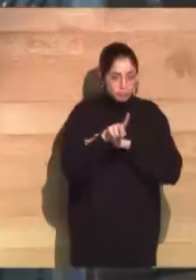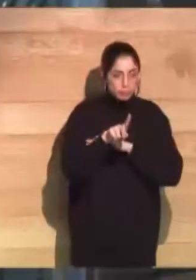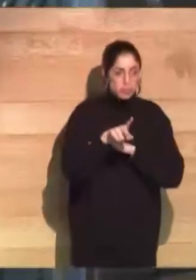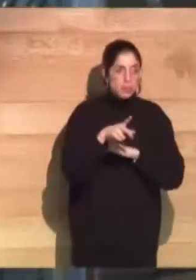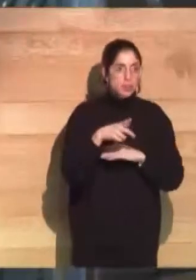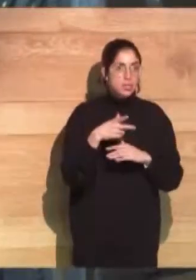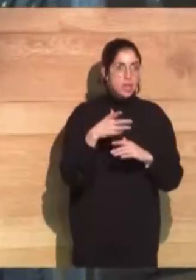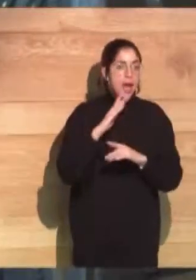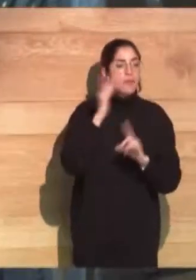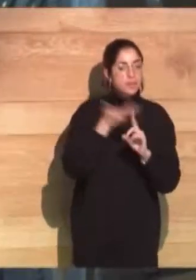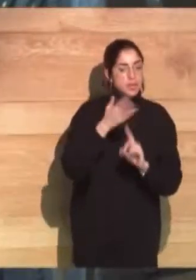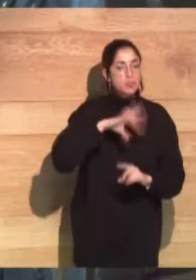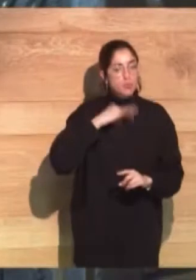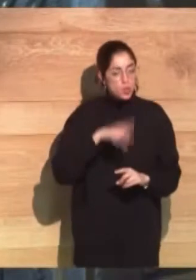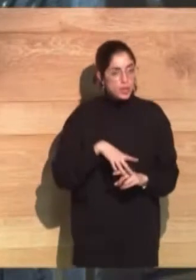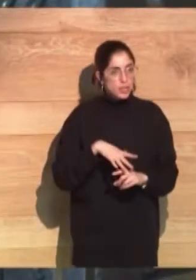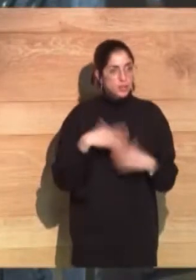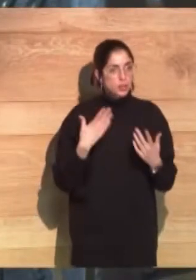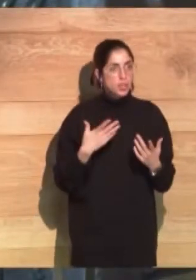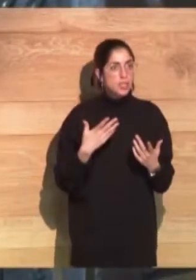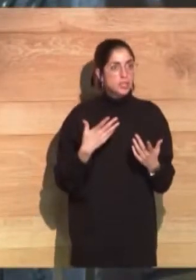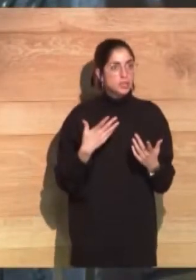la ven como una inspiración, les diría usted